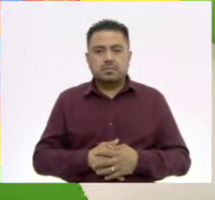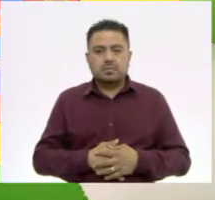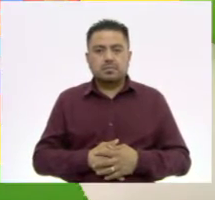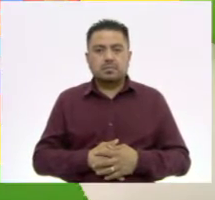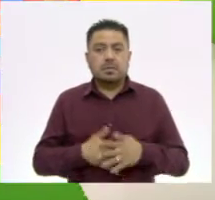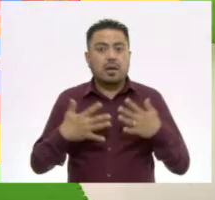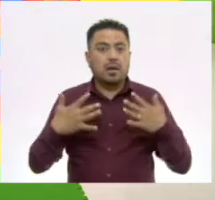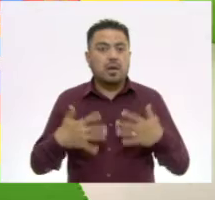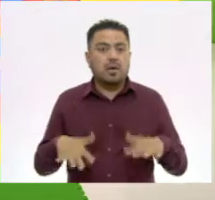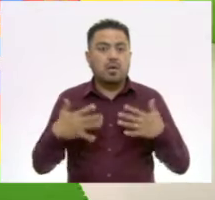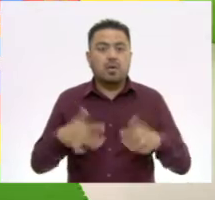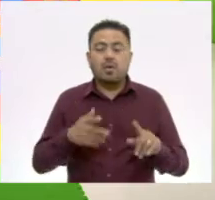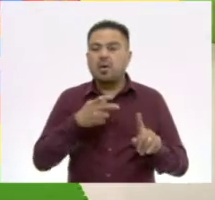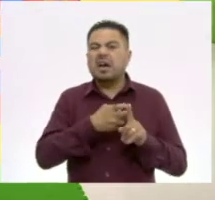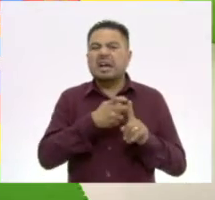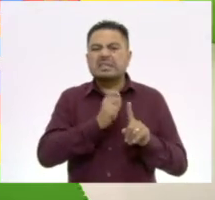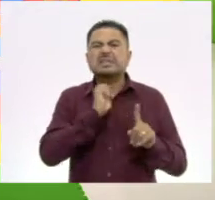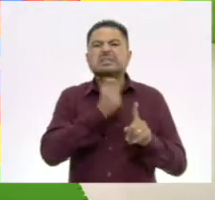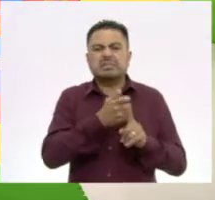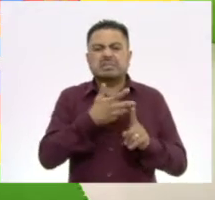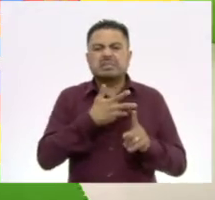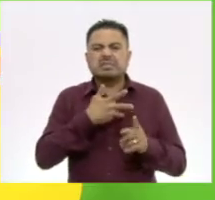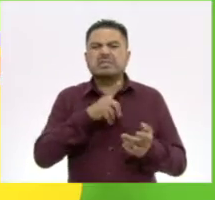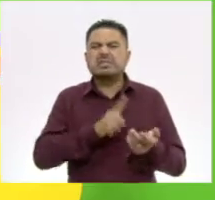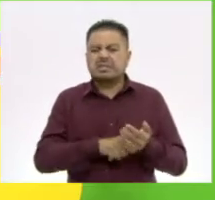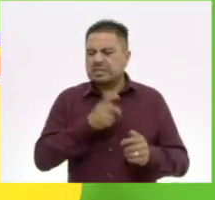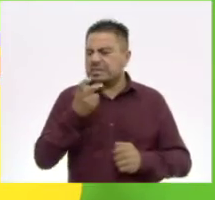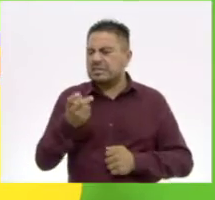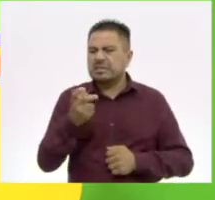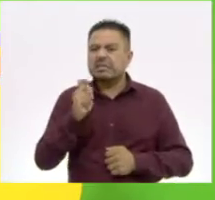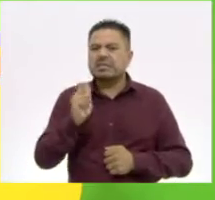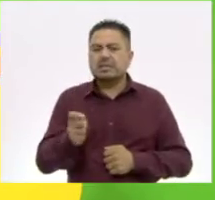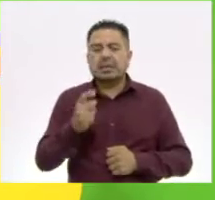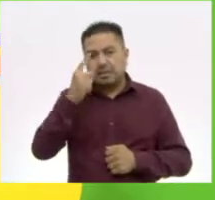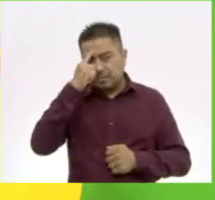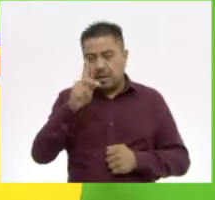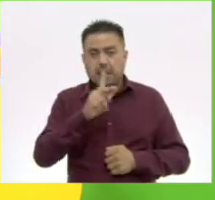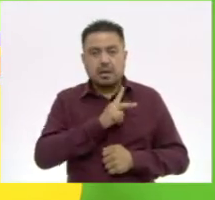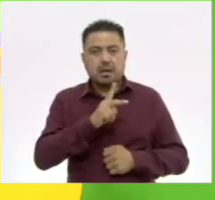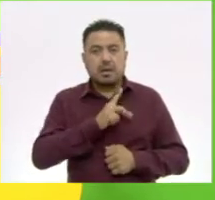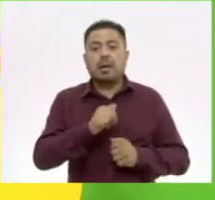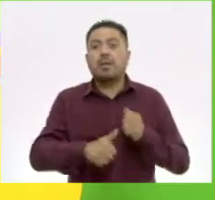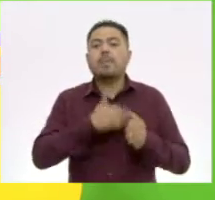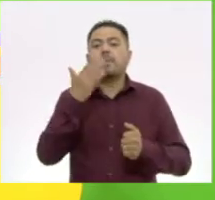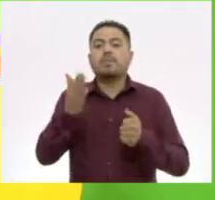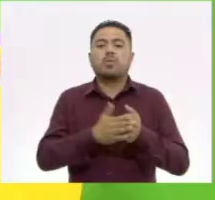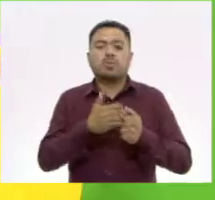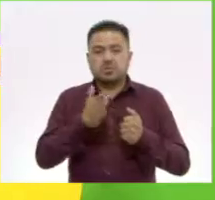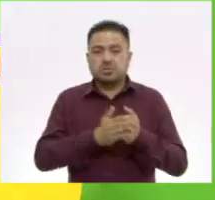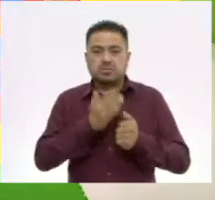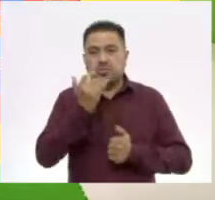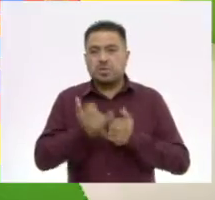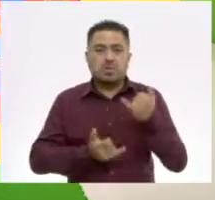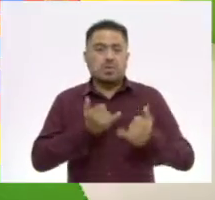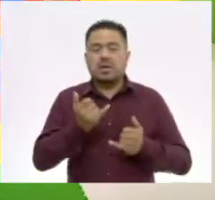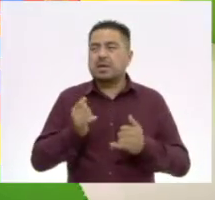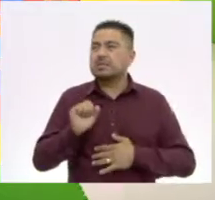hoy y esto que tenemos aquí que es esto es para nuestro siguiente juego